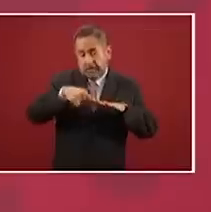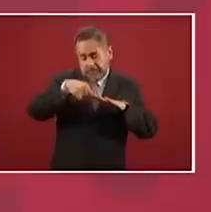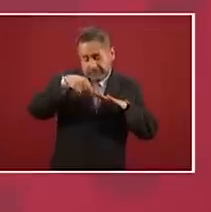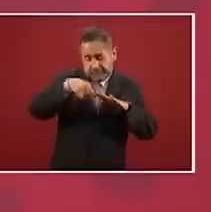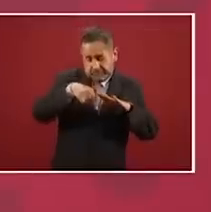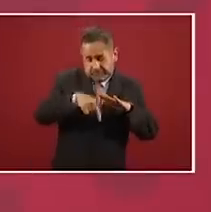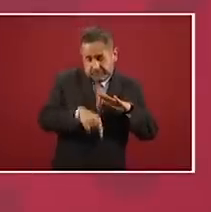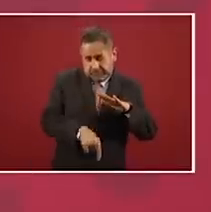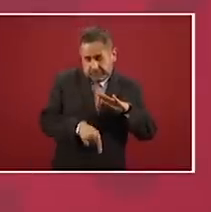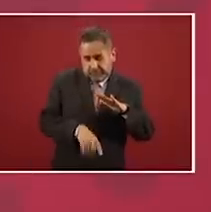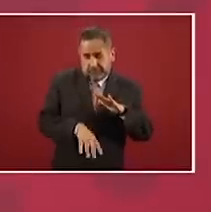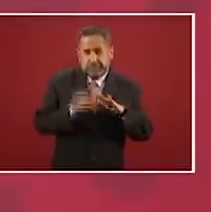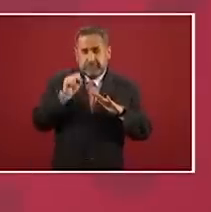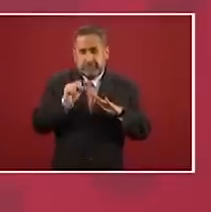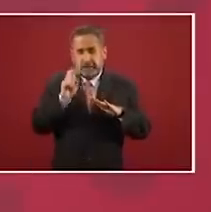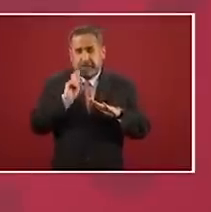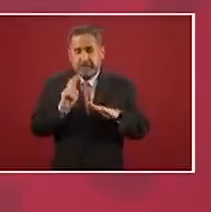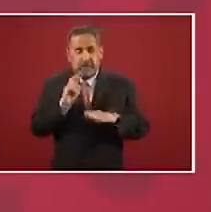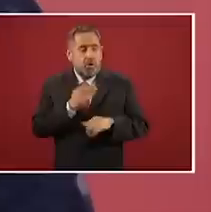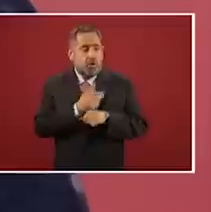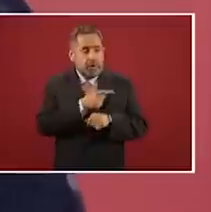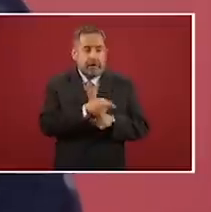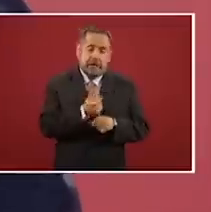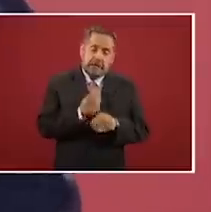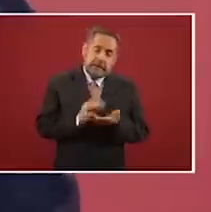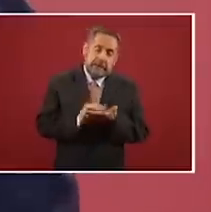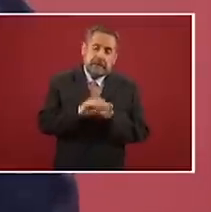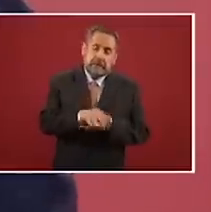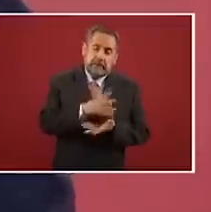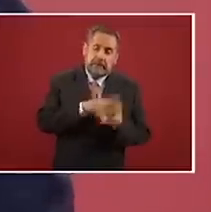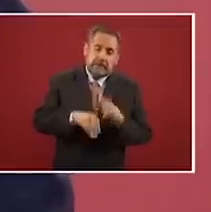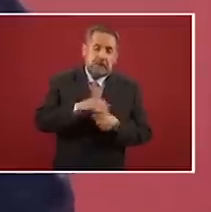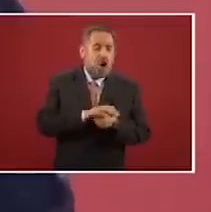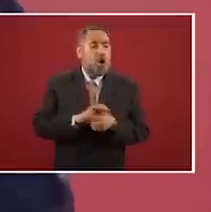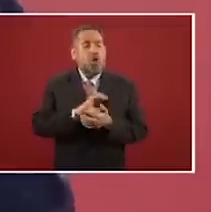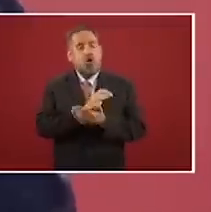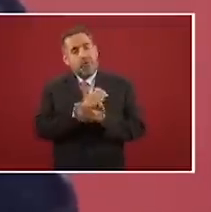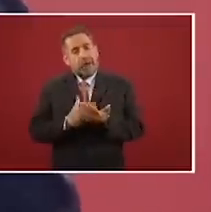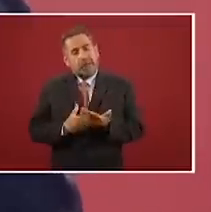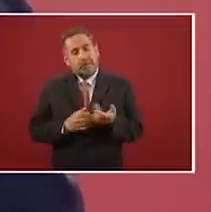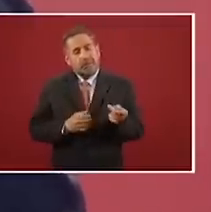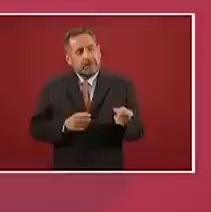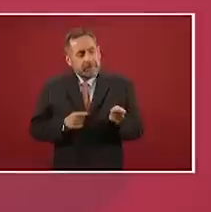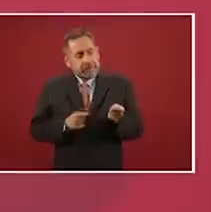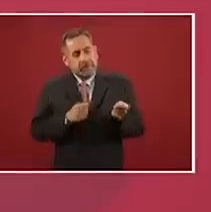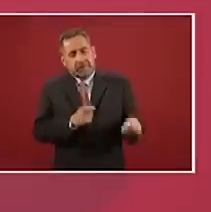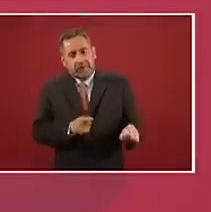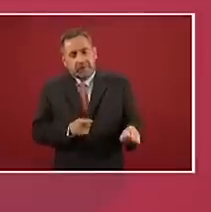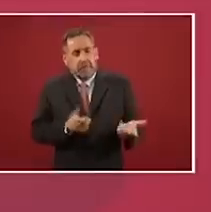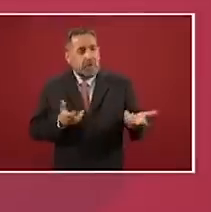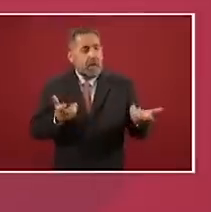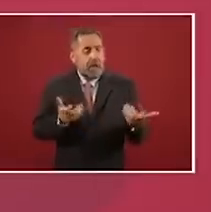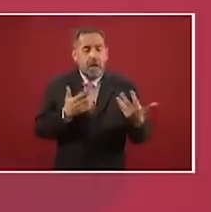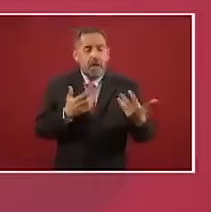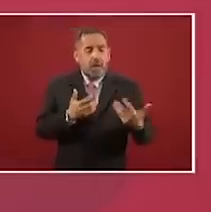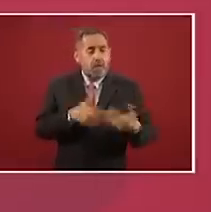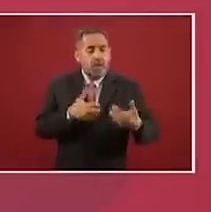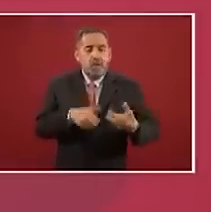que estamos pidiendo ahora es que inviertan, porque tienen los contratos y no producen.